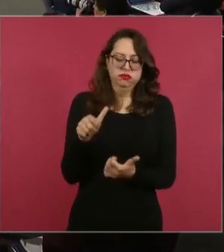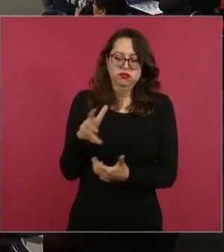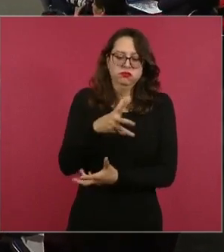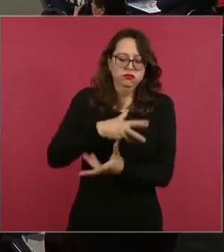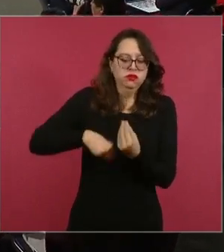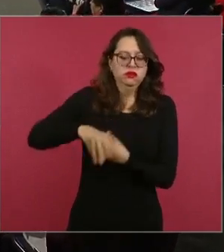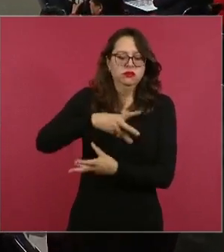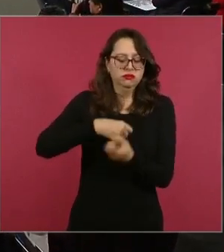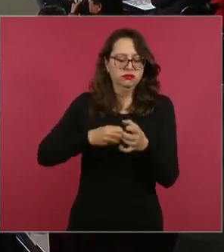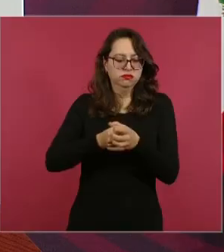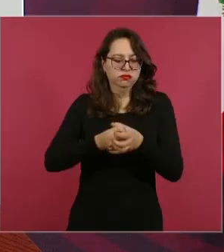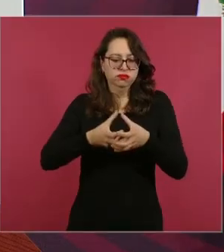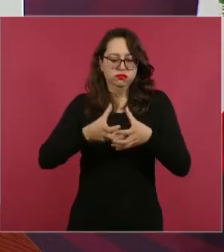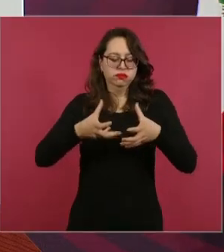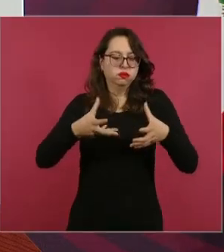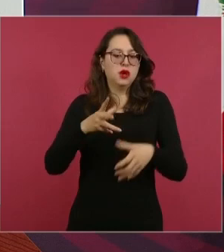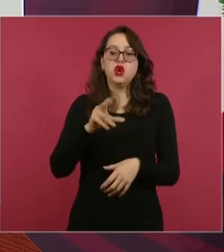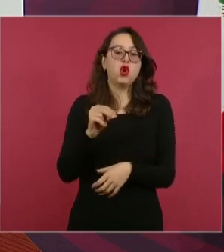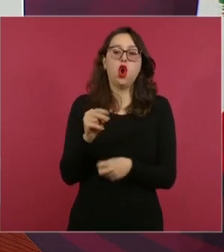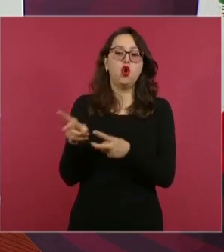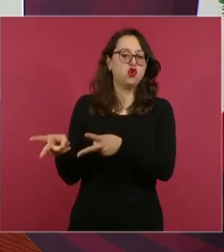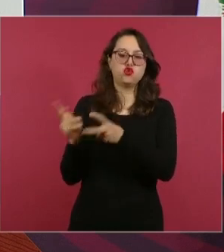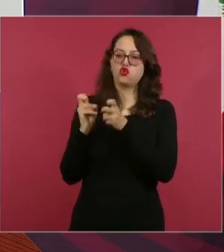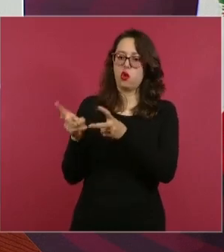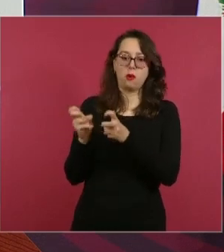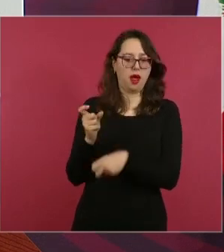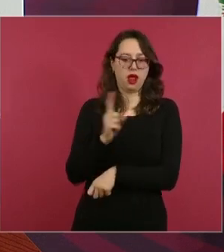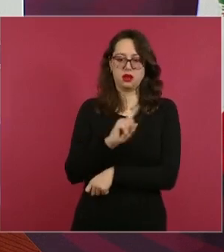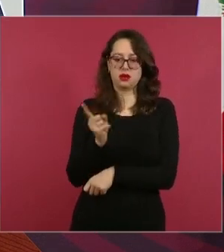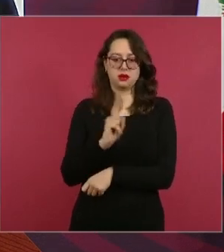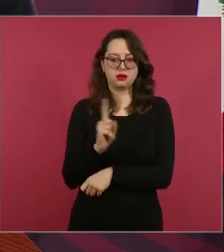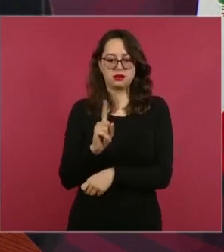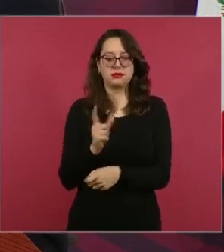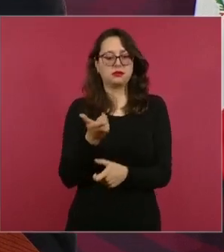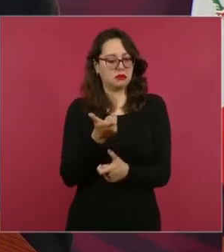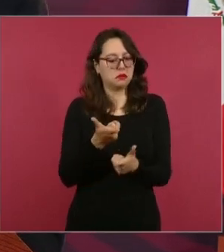porque lo más